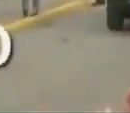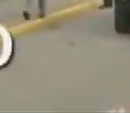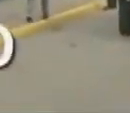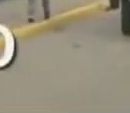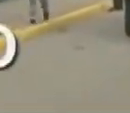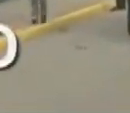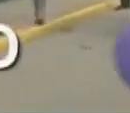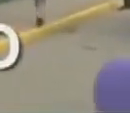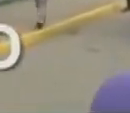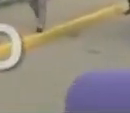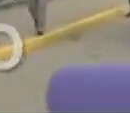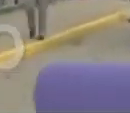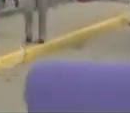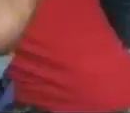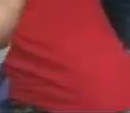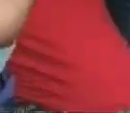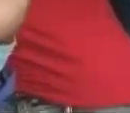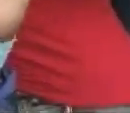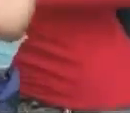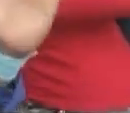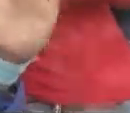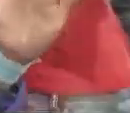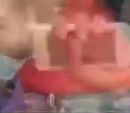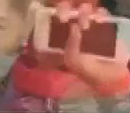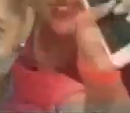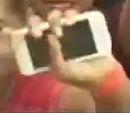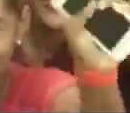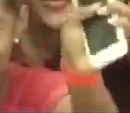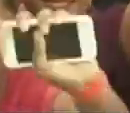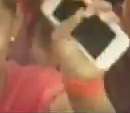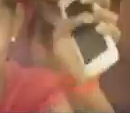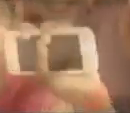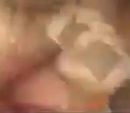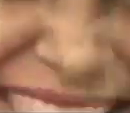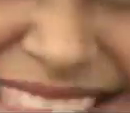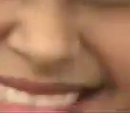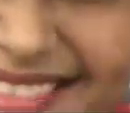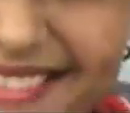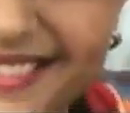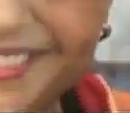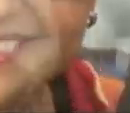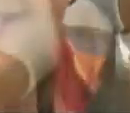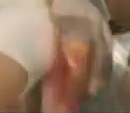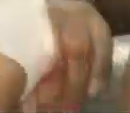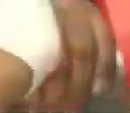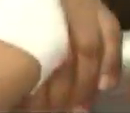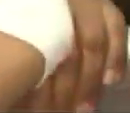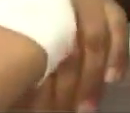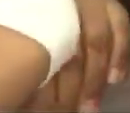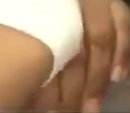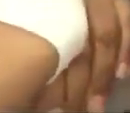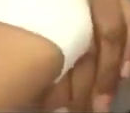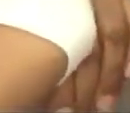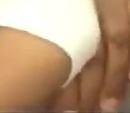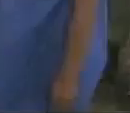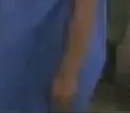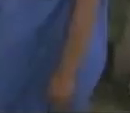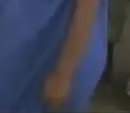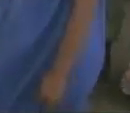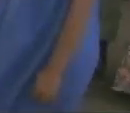Mi único compromiso es con el pueblo trabajador, con el pueblo que lucha, que sueña con un futuro